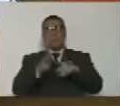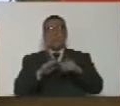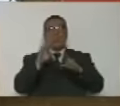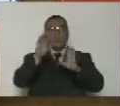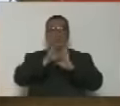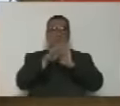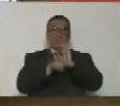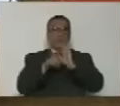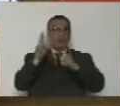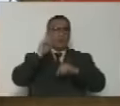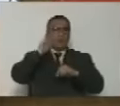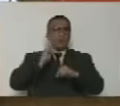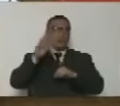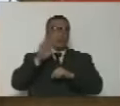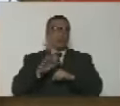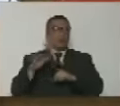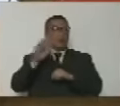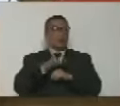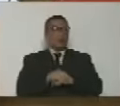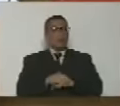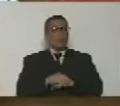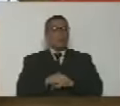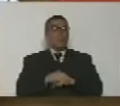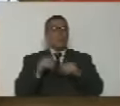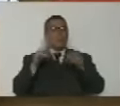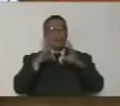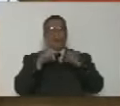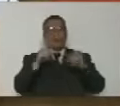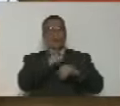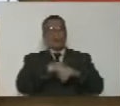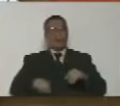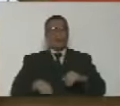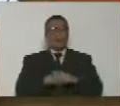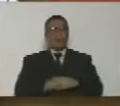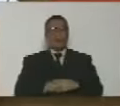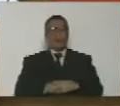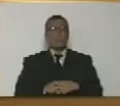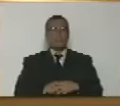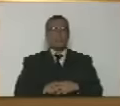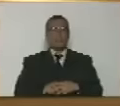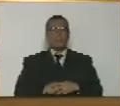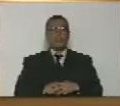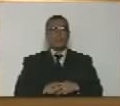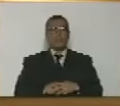de la Constitución de la República Bolivariana de Venezuela. Es todo, ciudadano presidente.